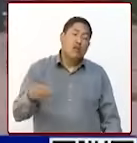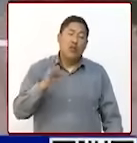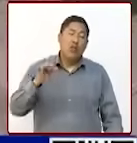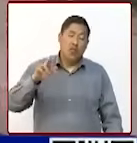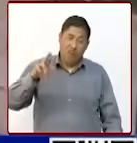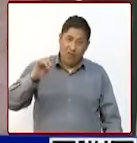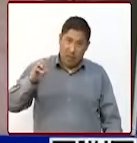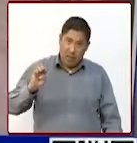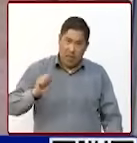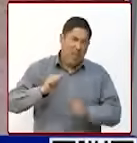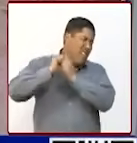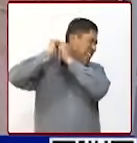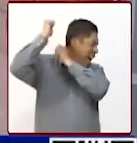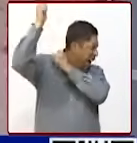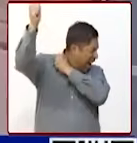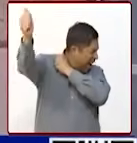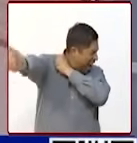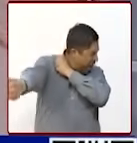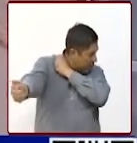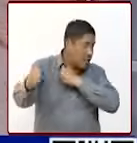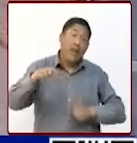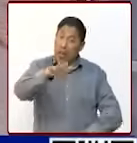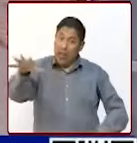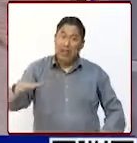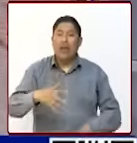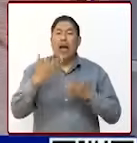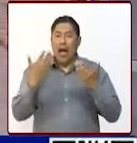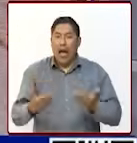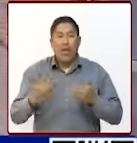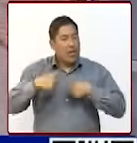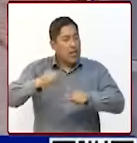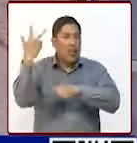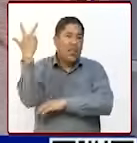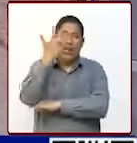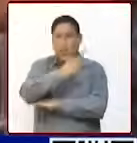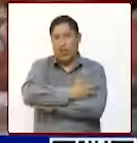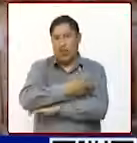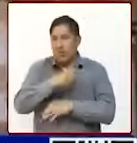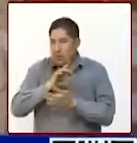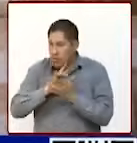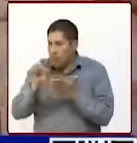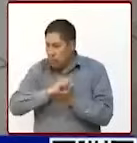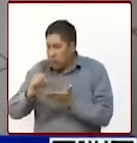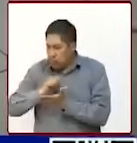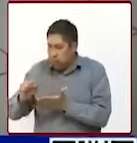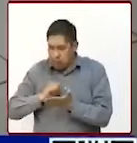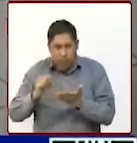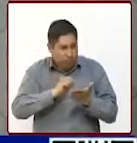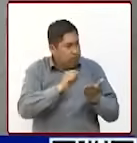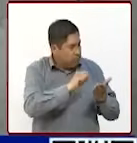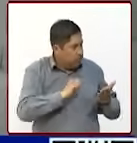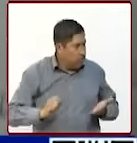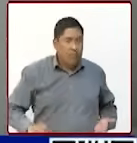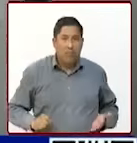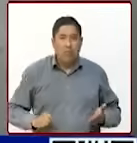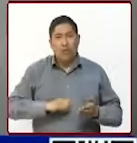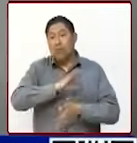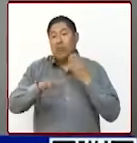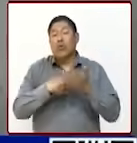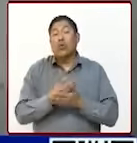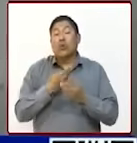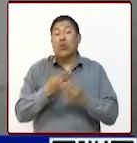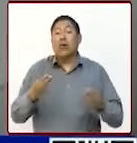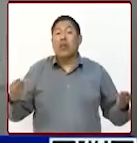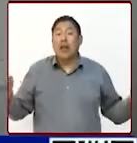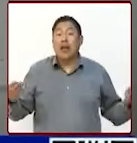lugares alejados tendrán 3 días para poder hacer el conteo de ciudadanos. No, el material censal